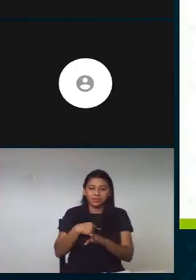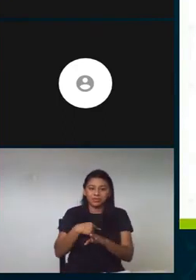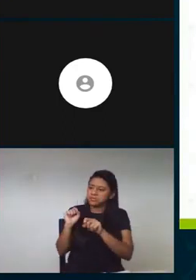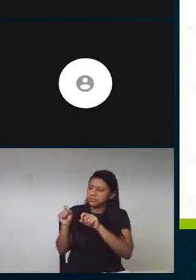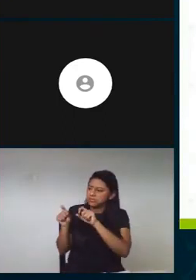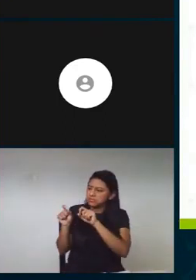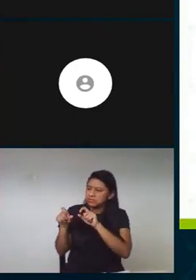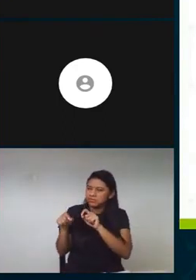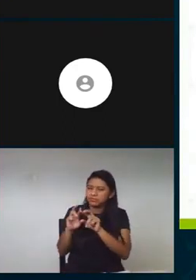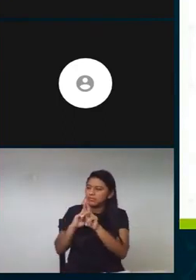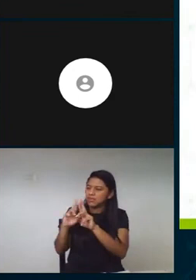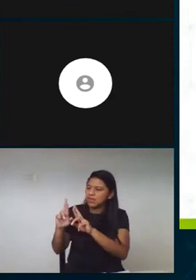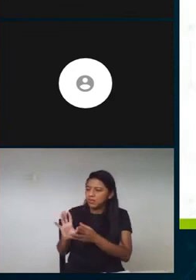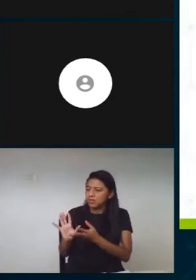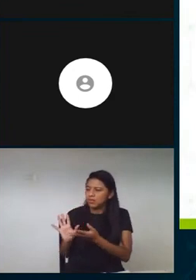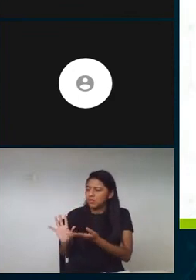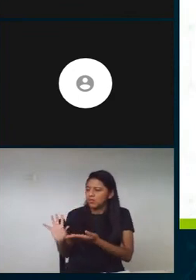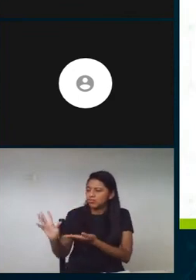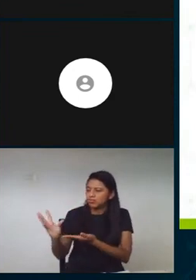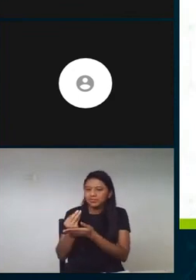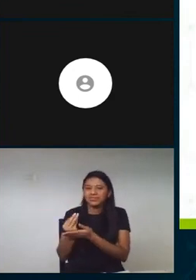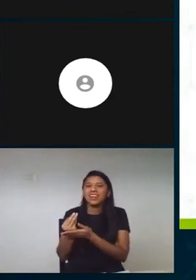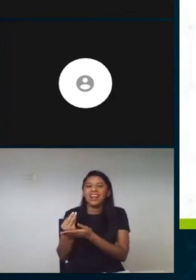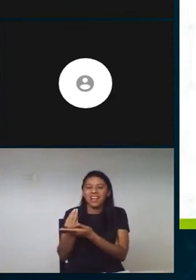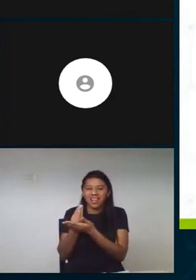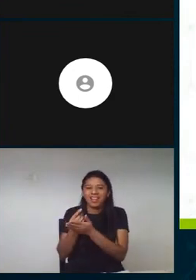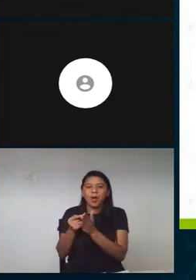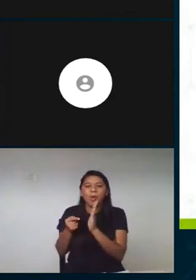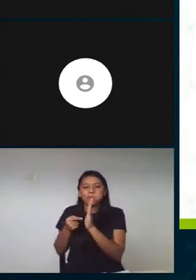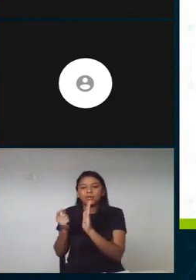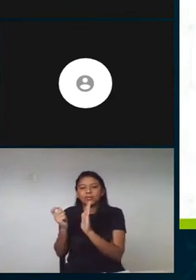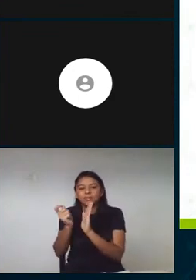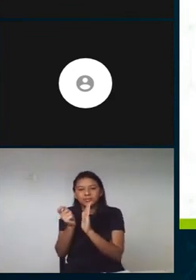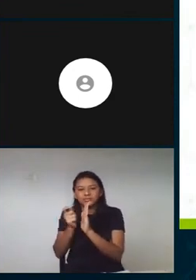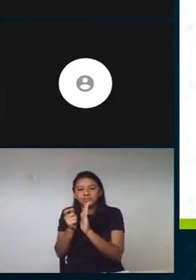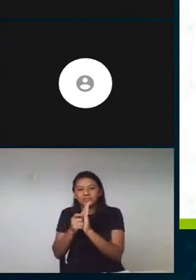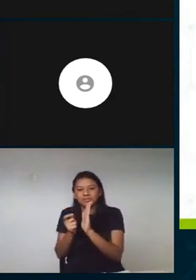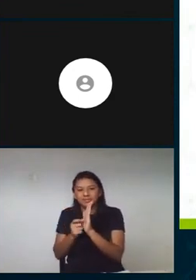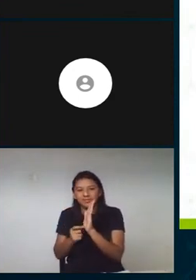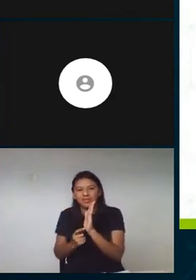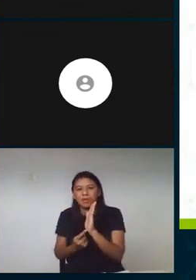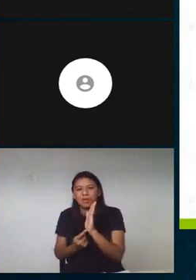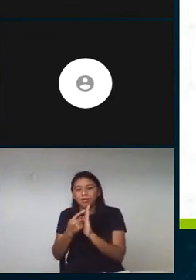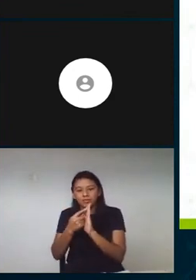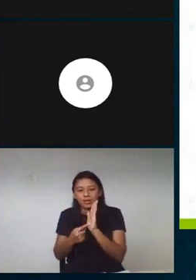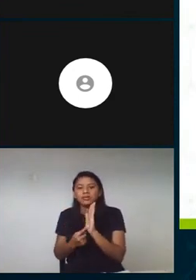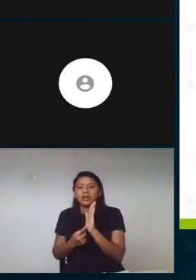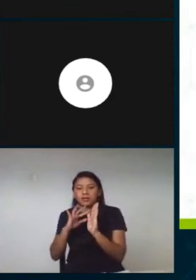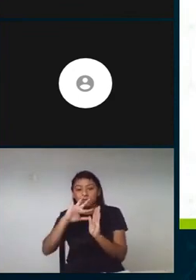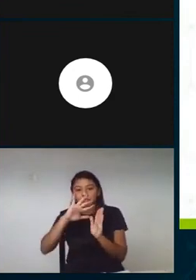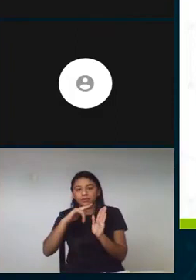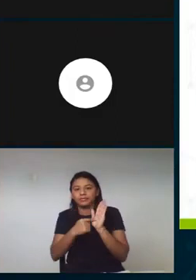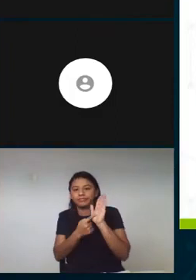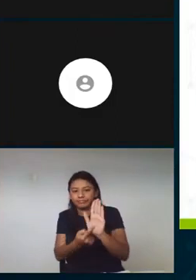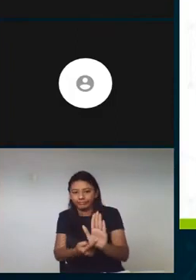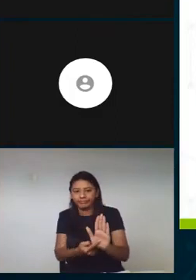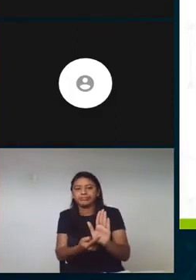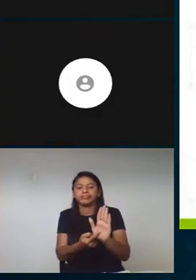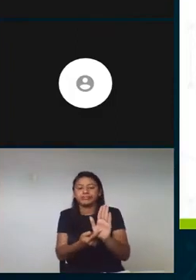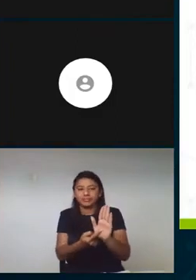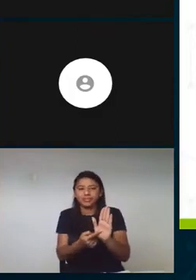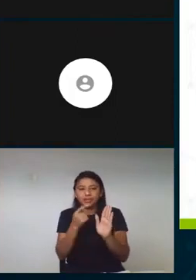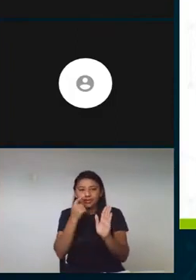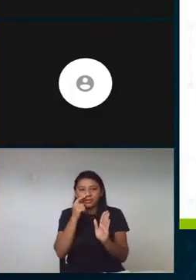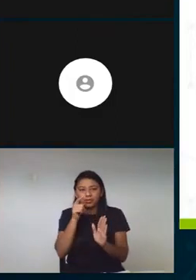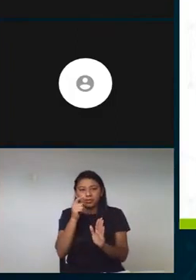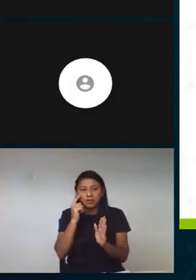cuáles son esos datos, qué es lo que nos ha llevado a que nuestro proyecto lo queramos tanto, de que veamos de que el proceso de los